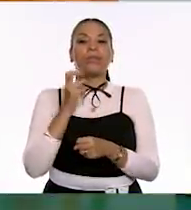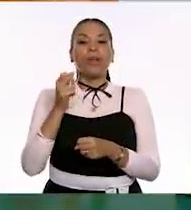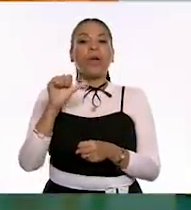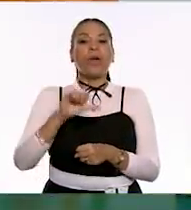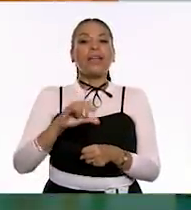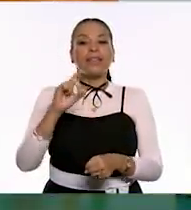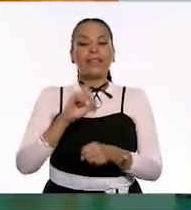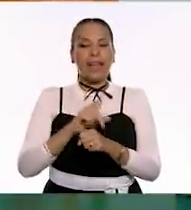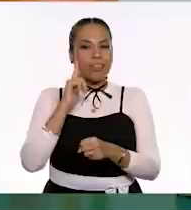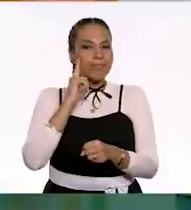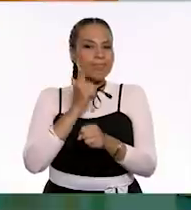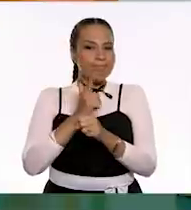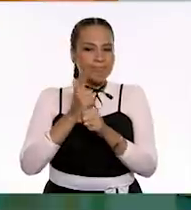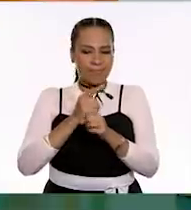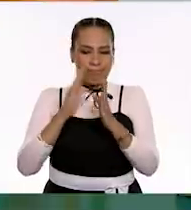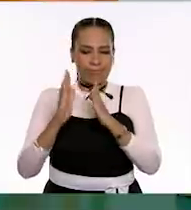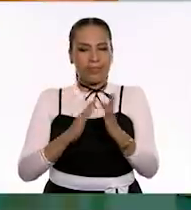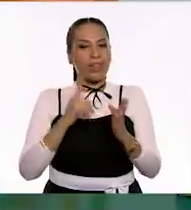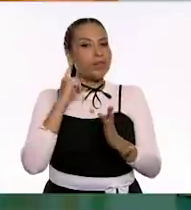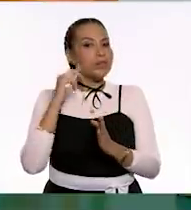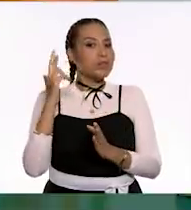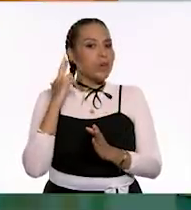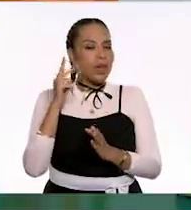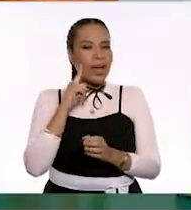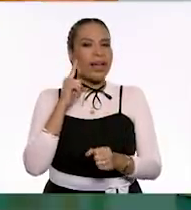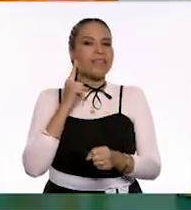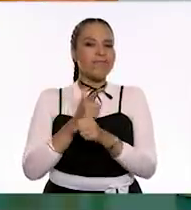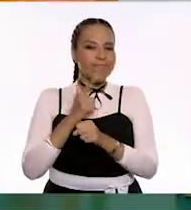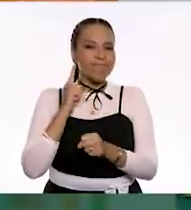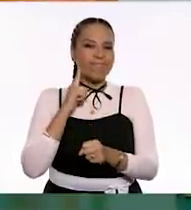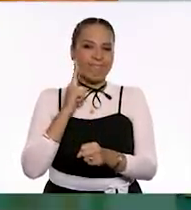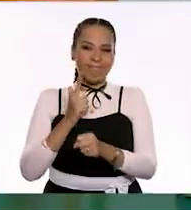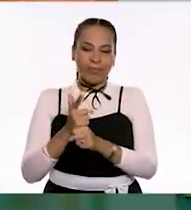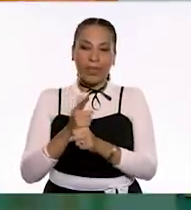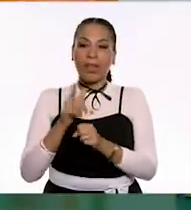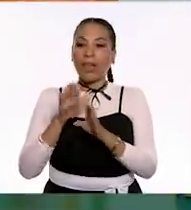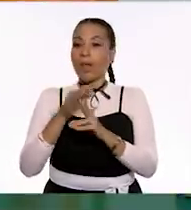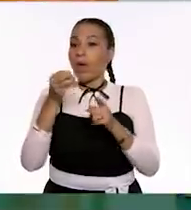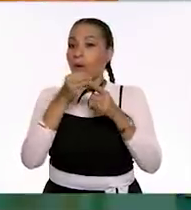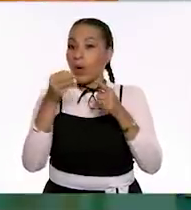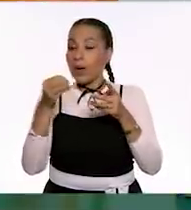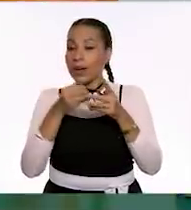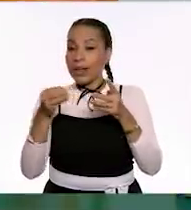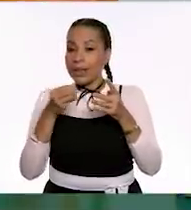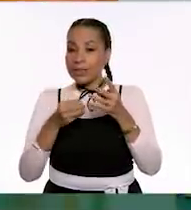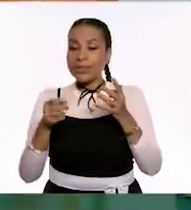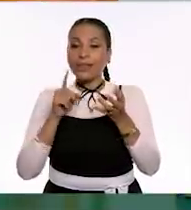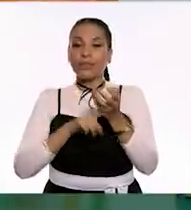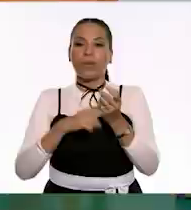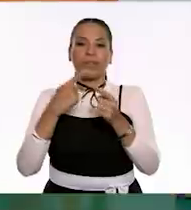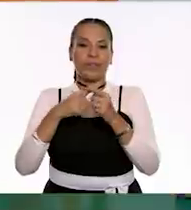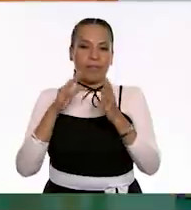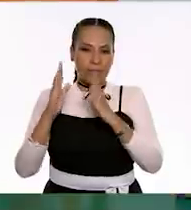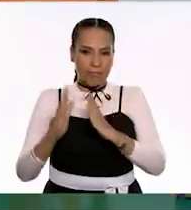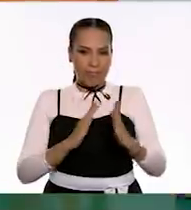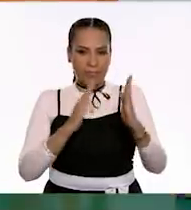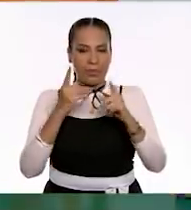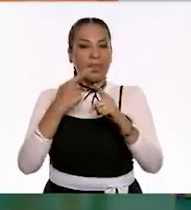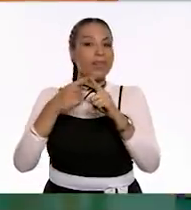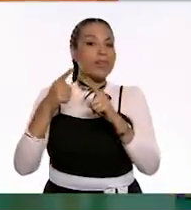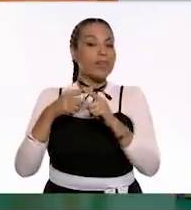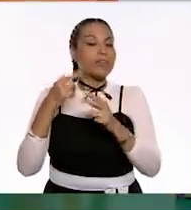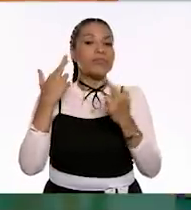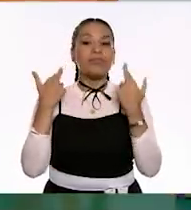día de hoy identificamos secuencias de sonidos y nos dimos cuenta de que la organización de las secuencias y la presencia de